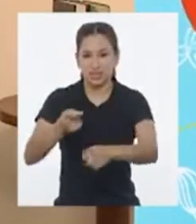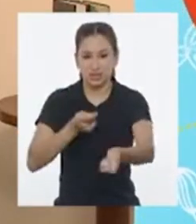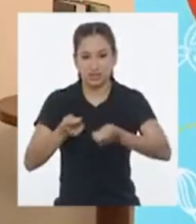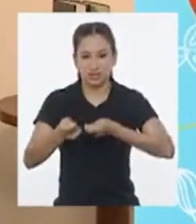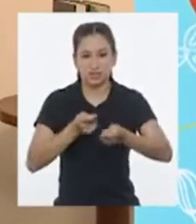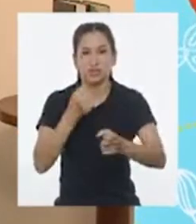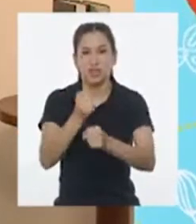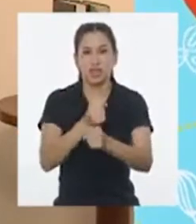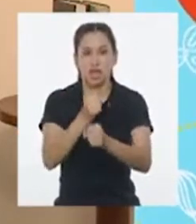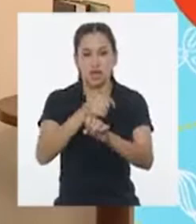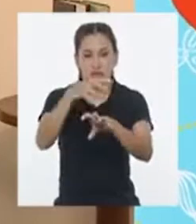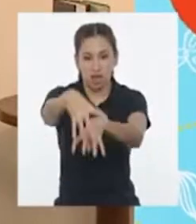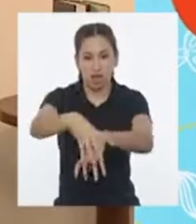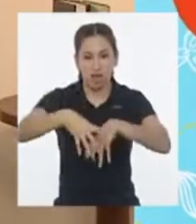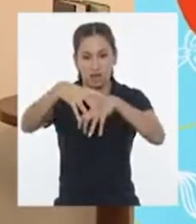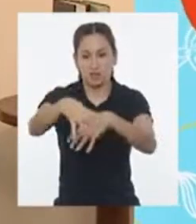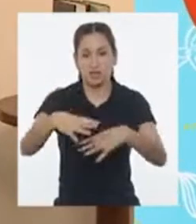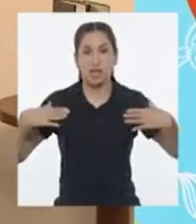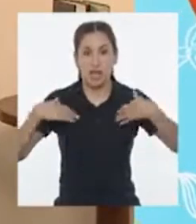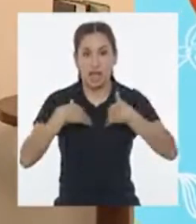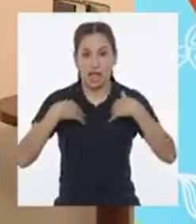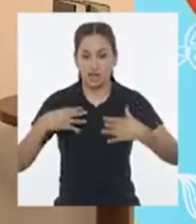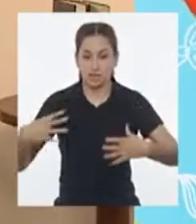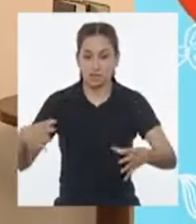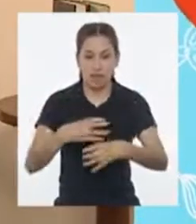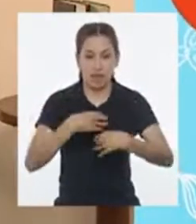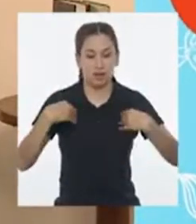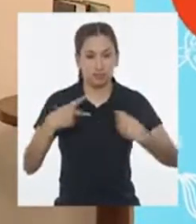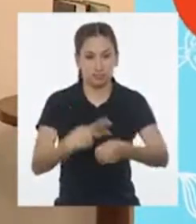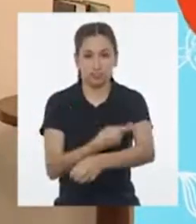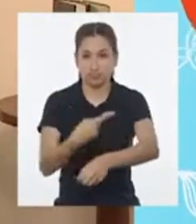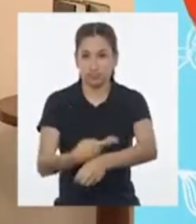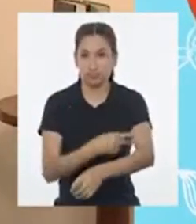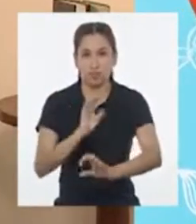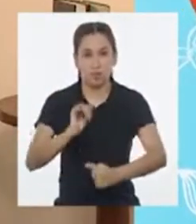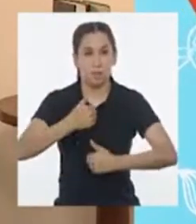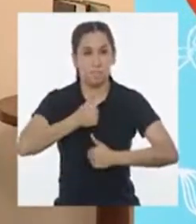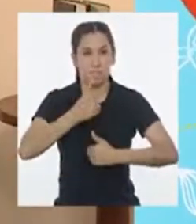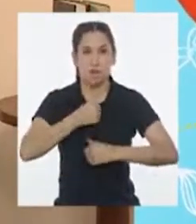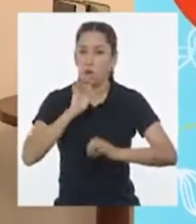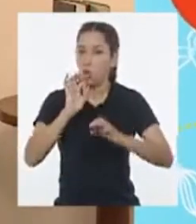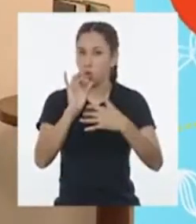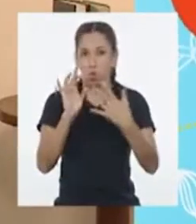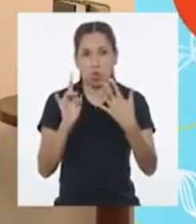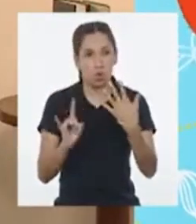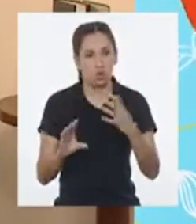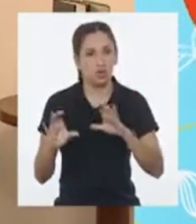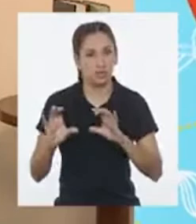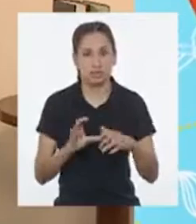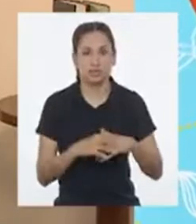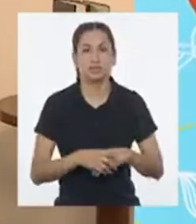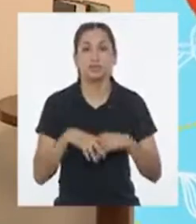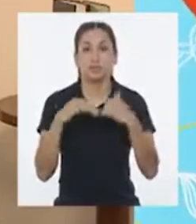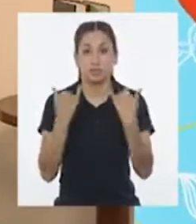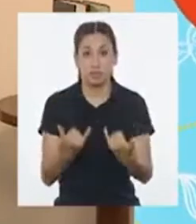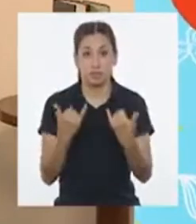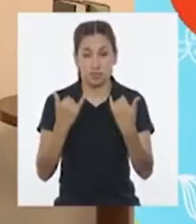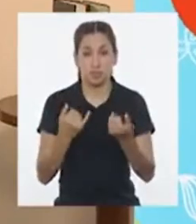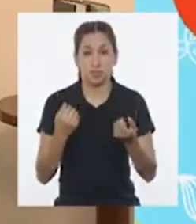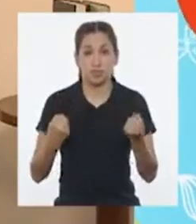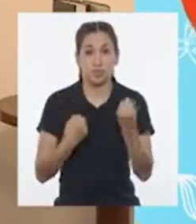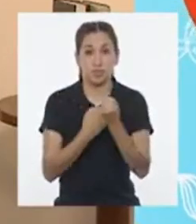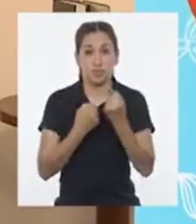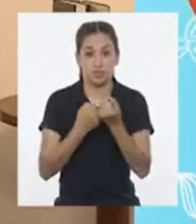diversas labores agrícolas, ganaderas o militares, entre otras actividades. Ahora,